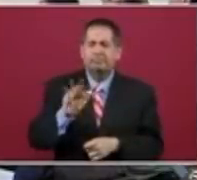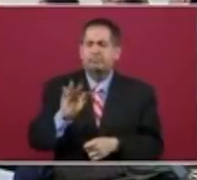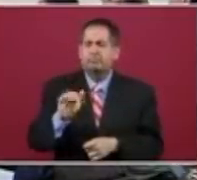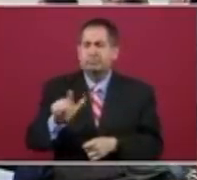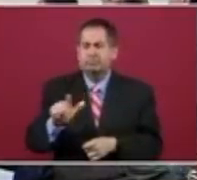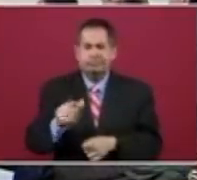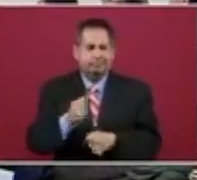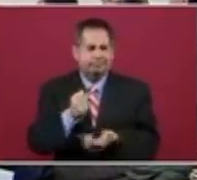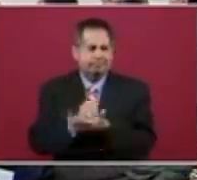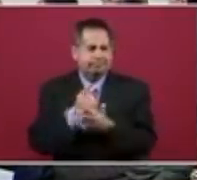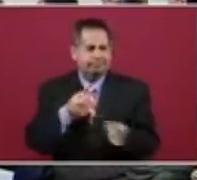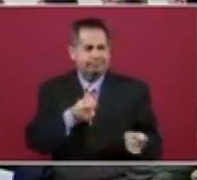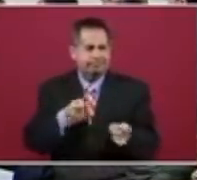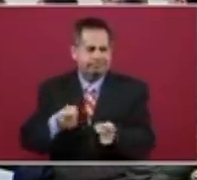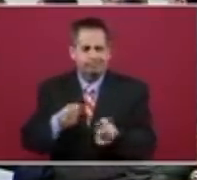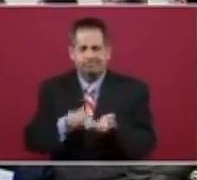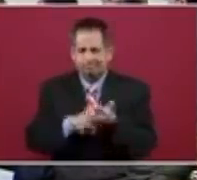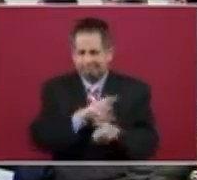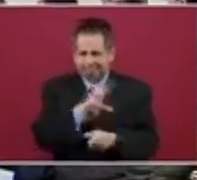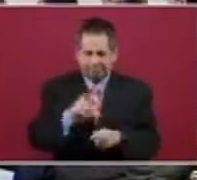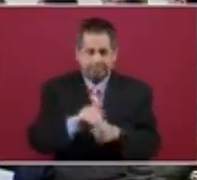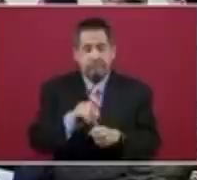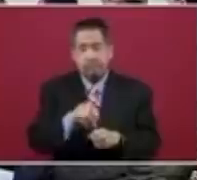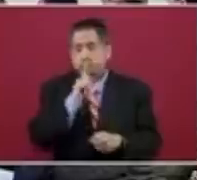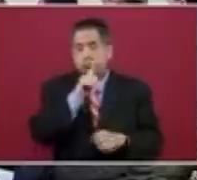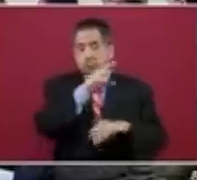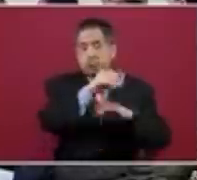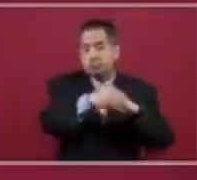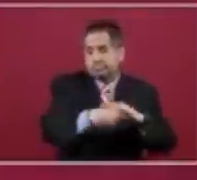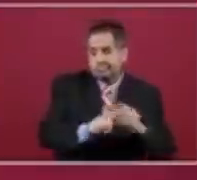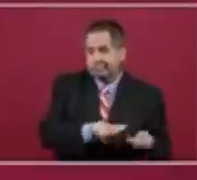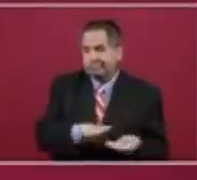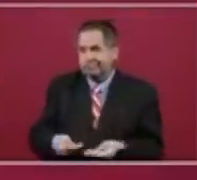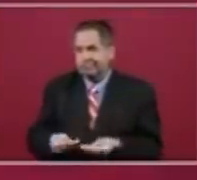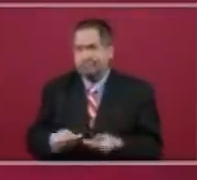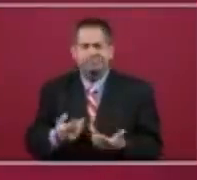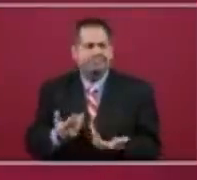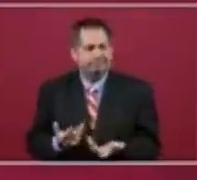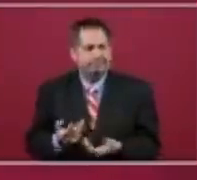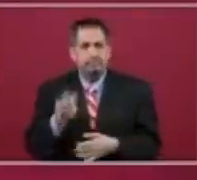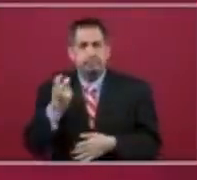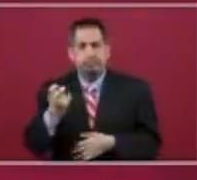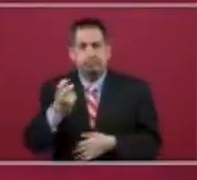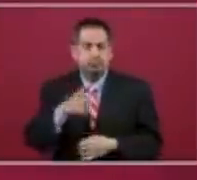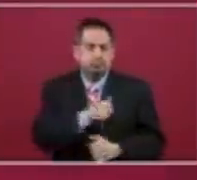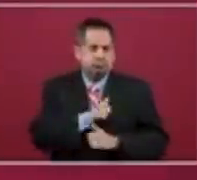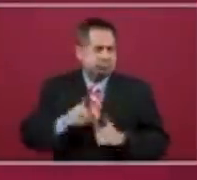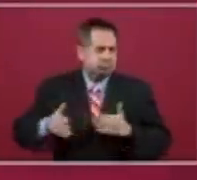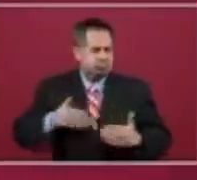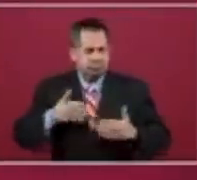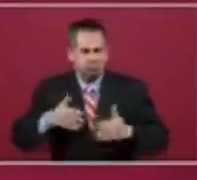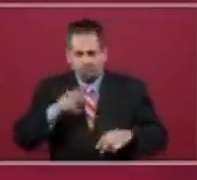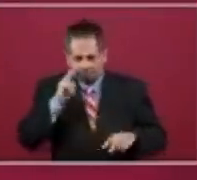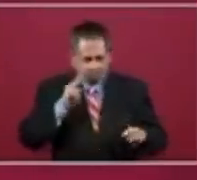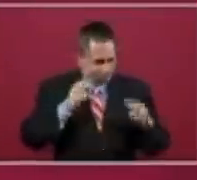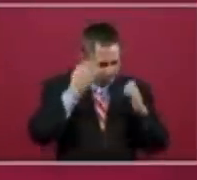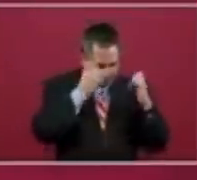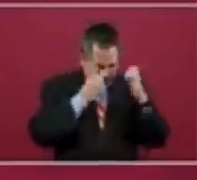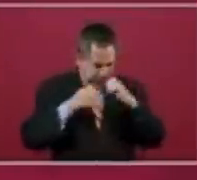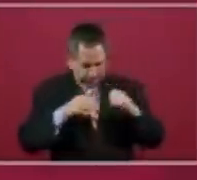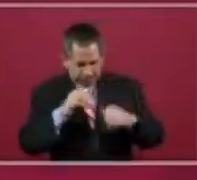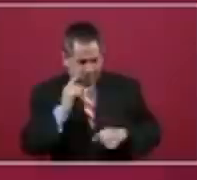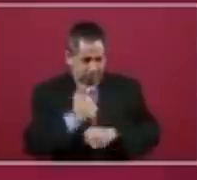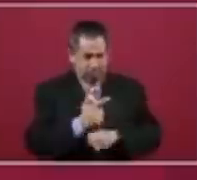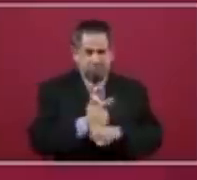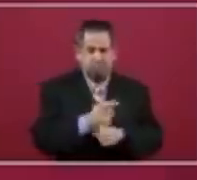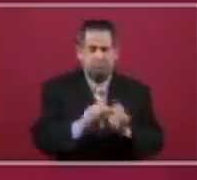en que preservan su arma, las armas que están de contrabando, y es lo que hace nuestro personal en los reconocimientos. Estos procedimientos